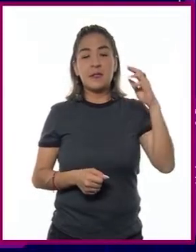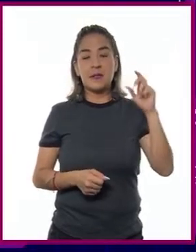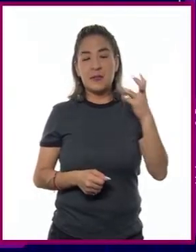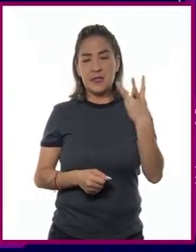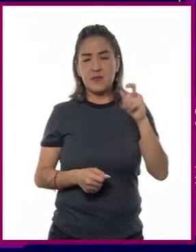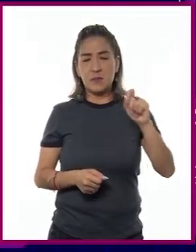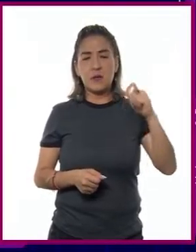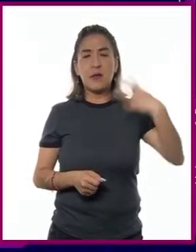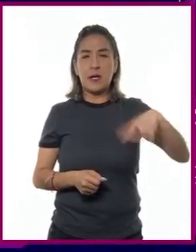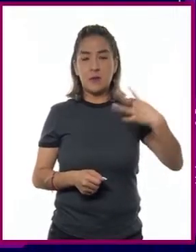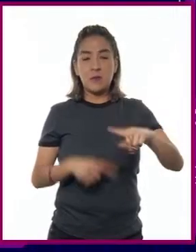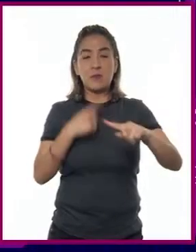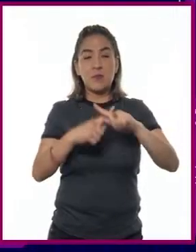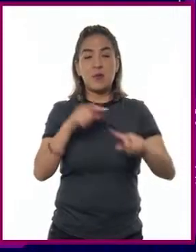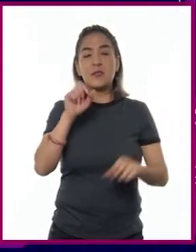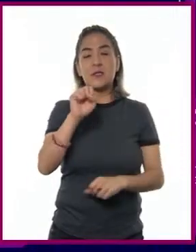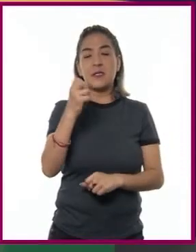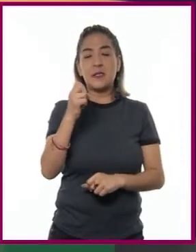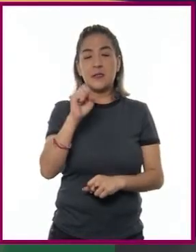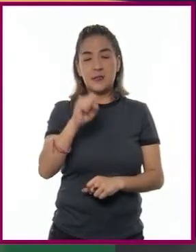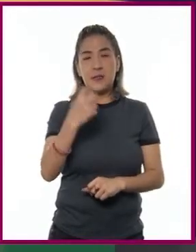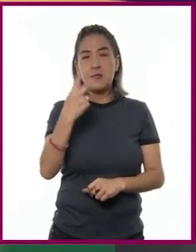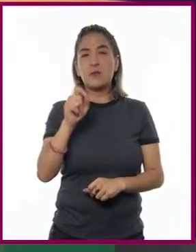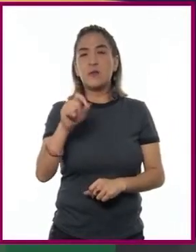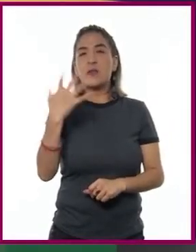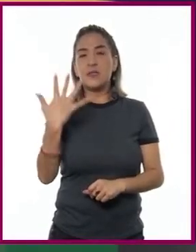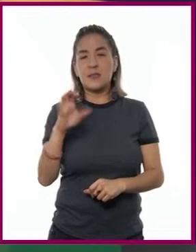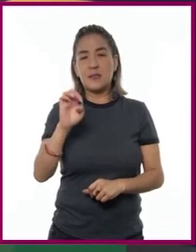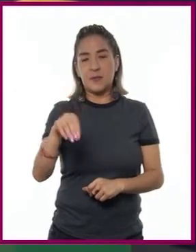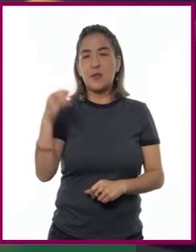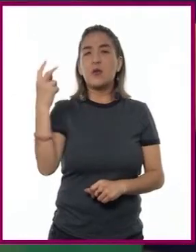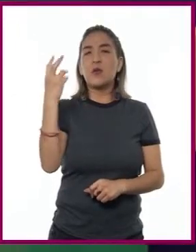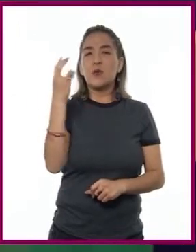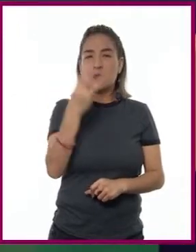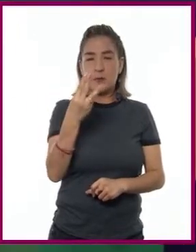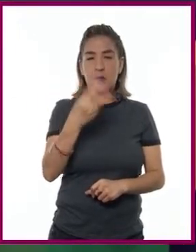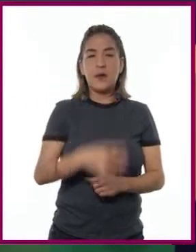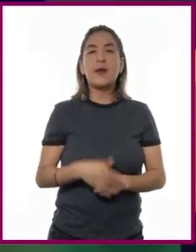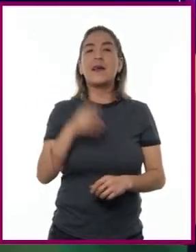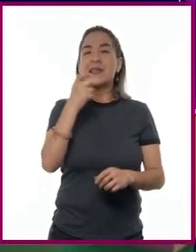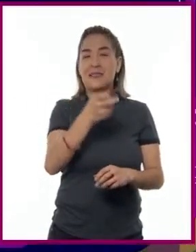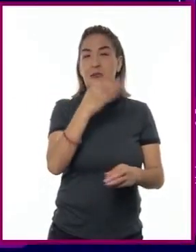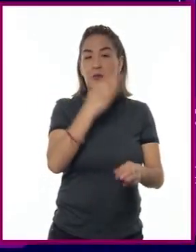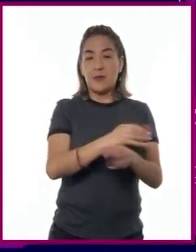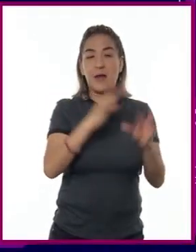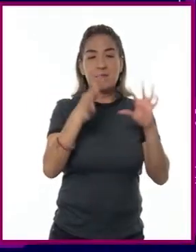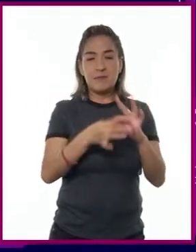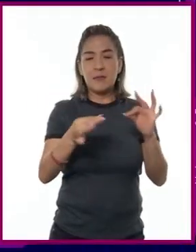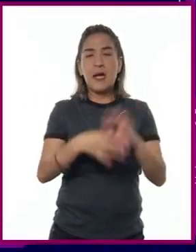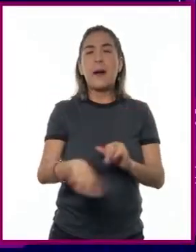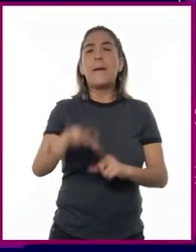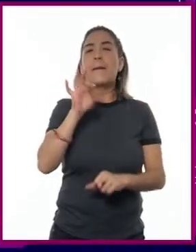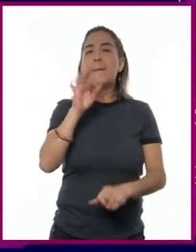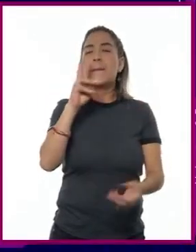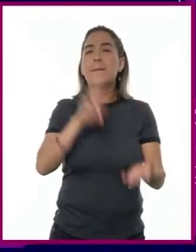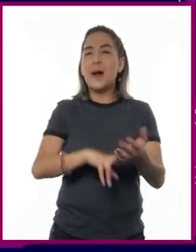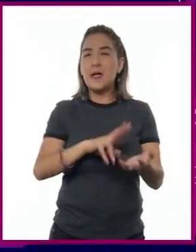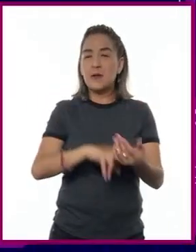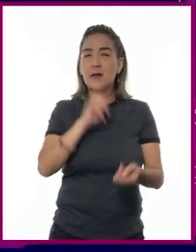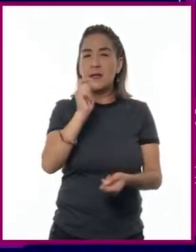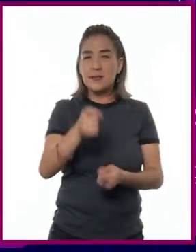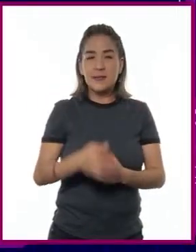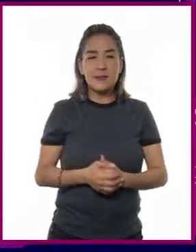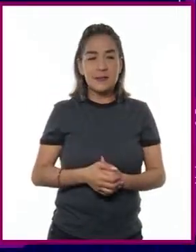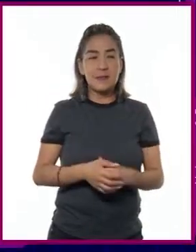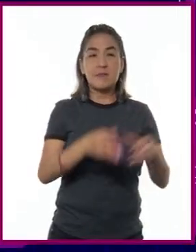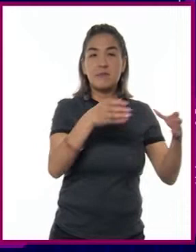62.5 centímetros cúbicos. De acuerdo con lo anterior, se obtuvo que, aunque los